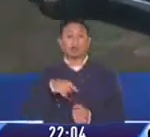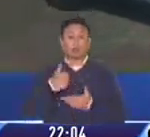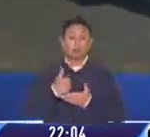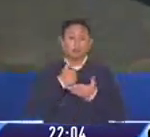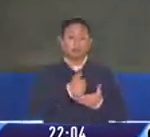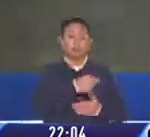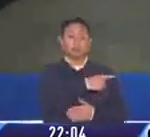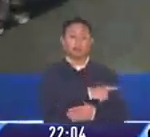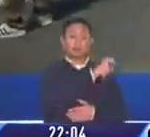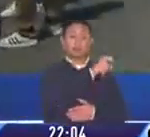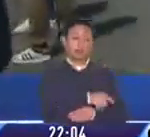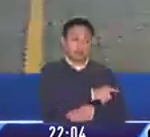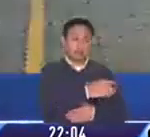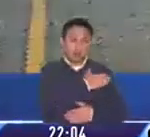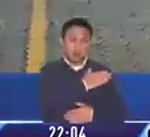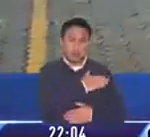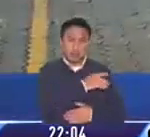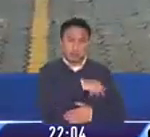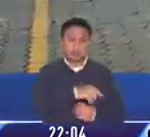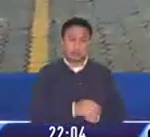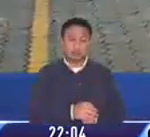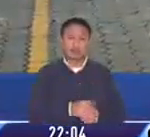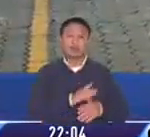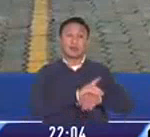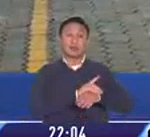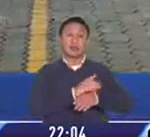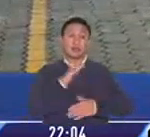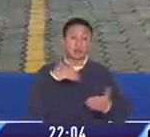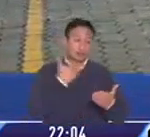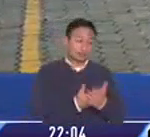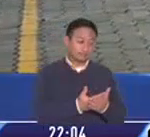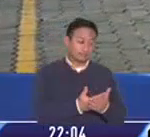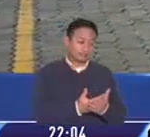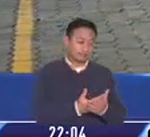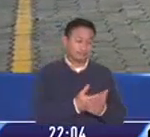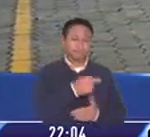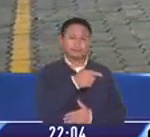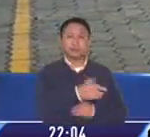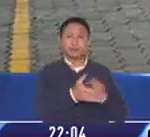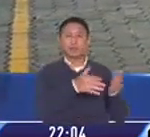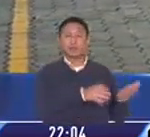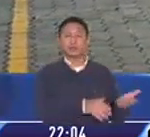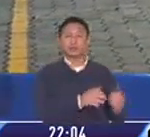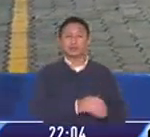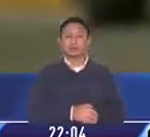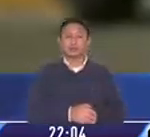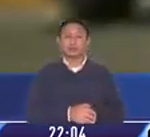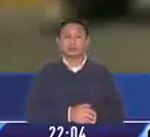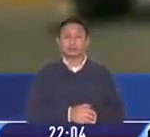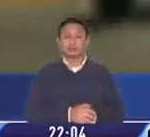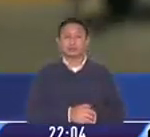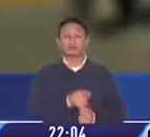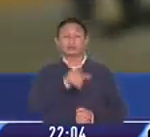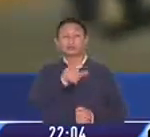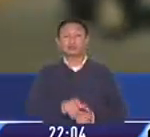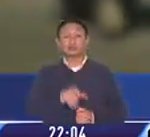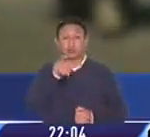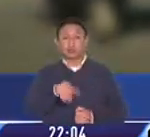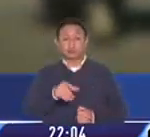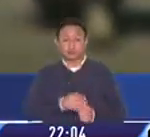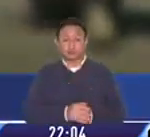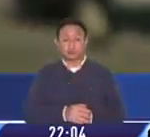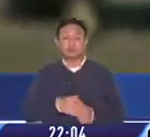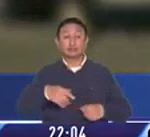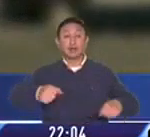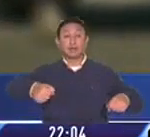su empleada de confianza, pero los paramédicos lamentablemente solo confirmaron su deceso. Los delincuentes habrían